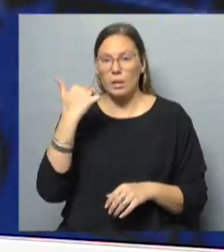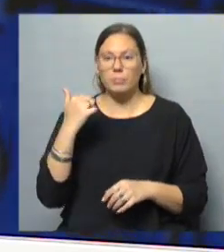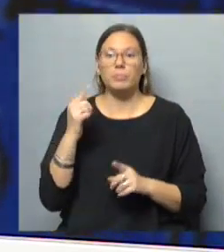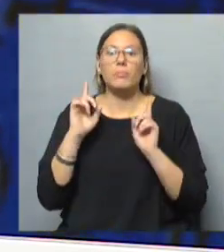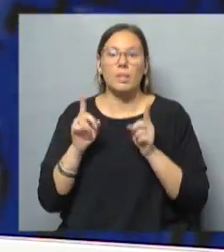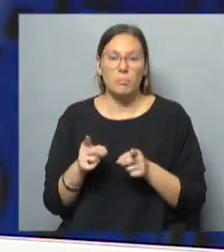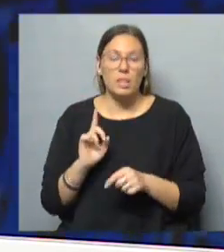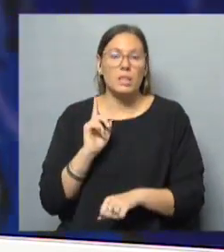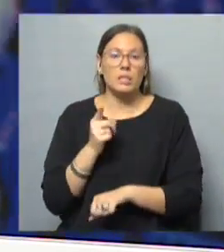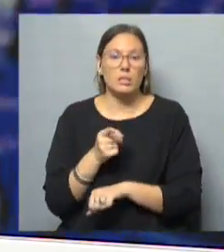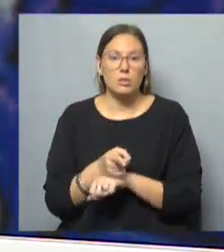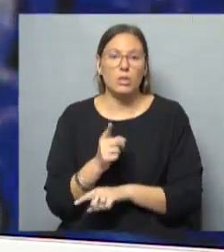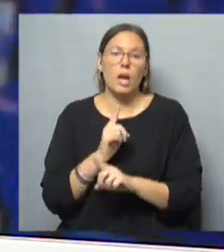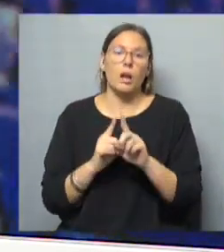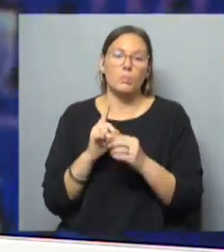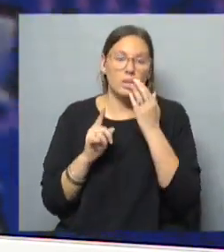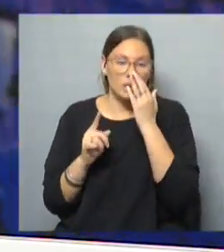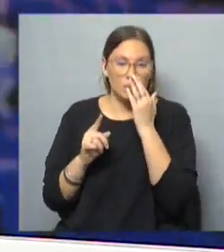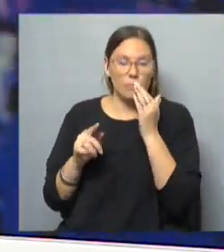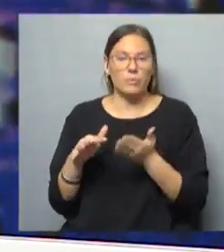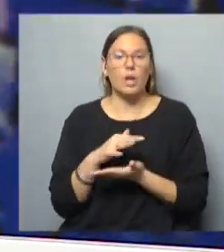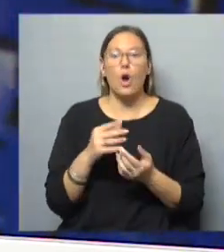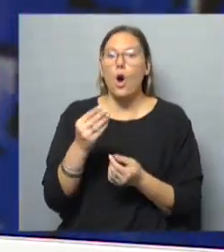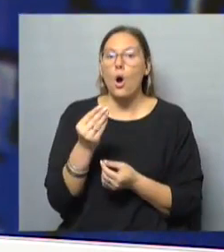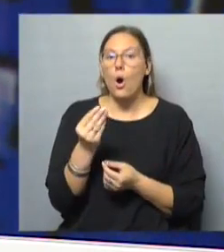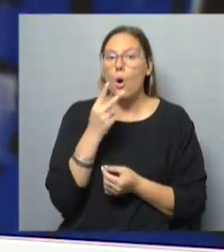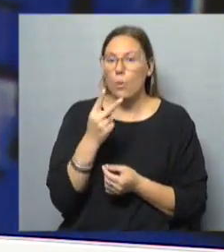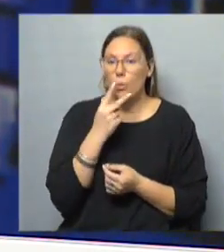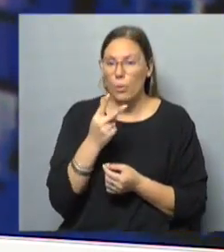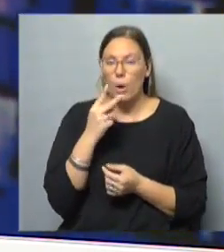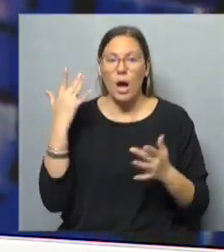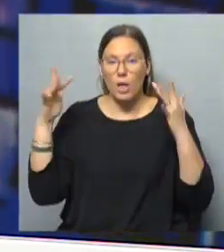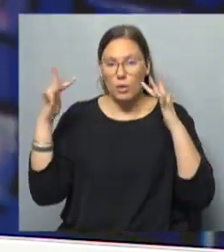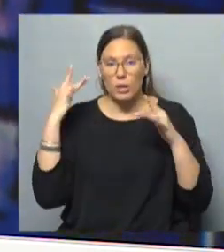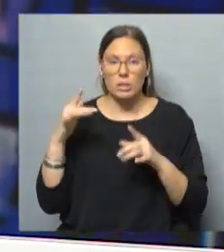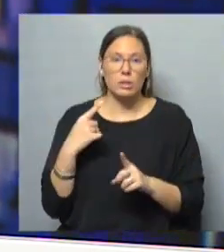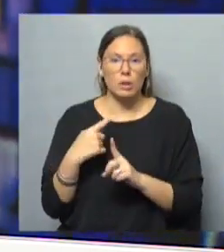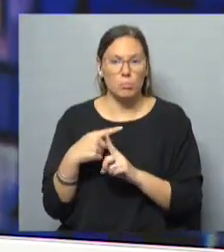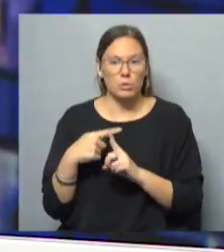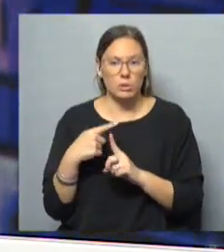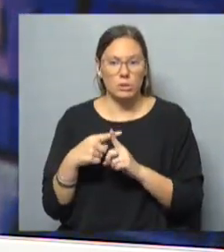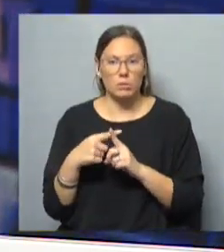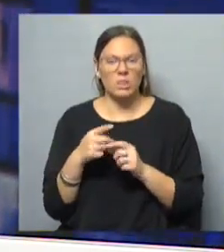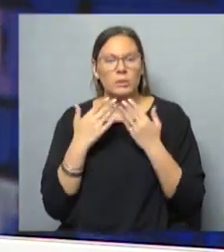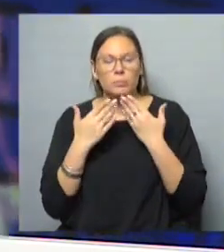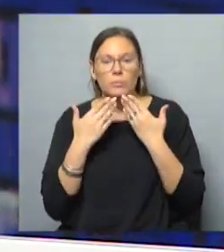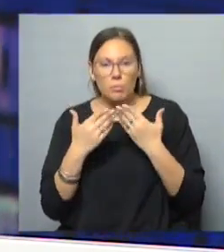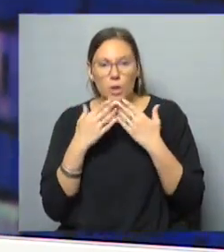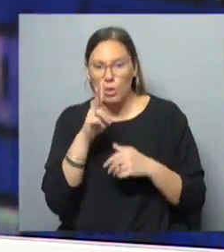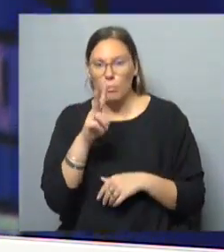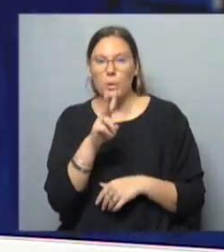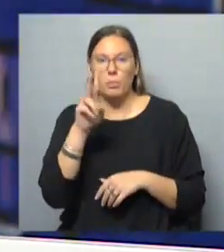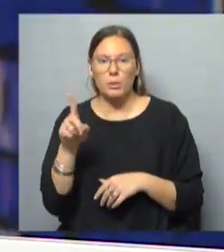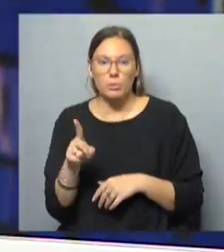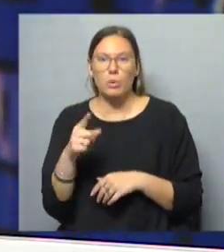la decisión se toma cuando había algunos indicadores, por ejemplo, en el consumo de tabaco a nivel de adolescentes positivos, ¿no? Una encuesta que evaluaba 2021